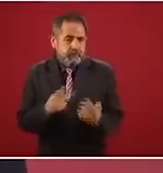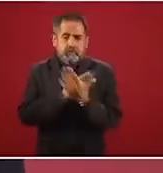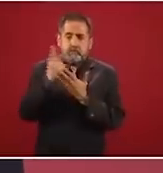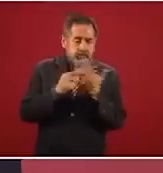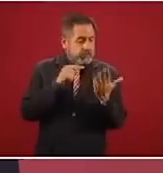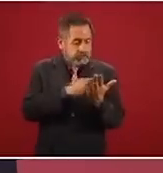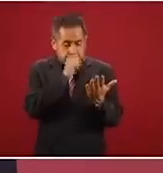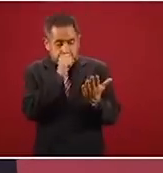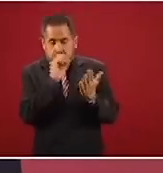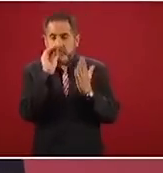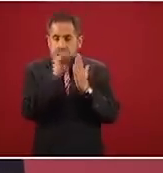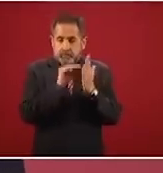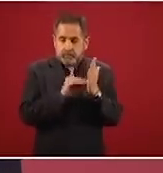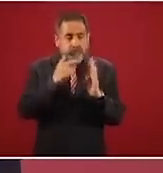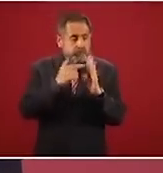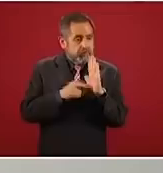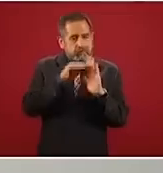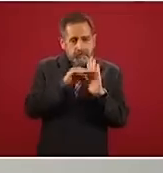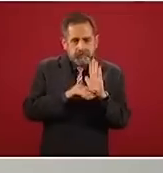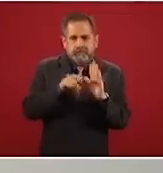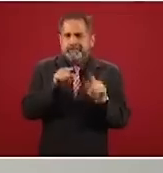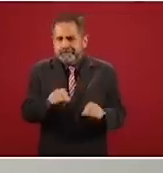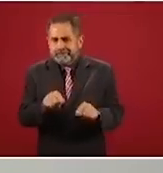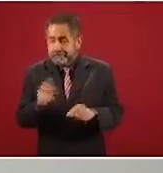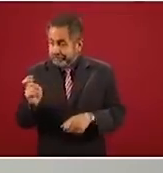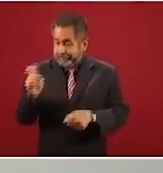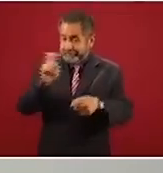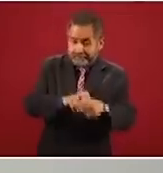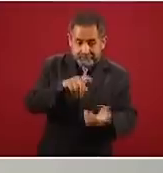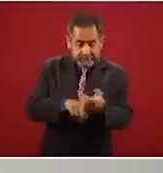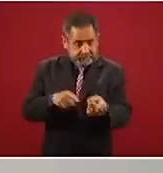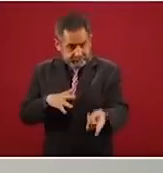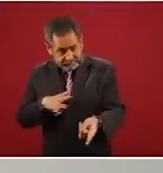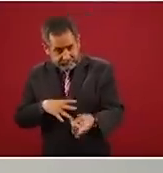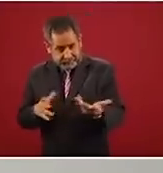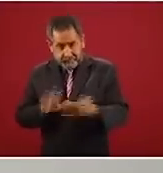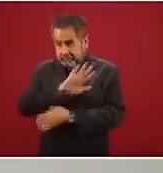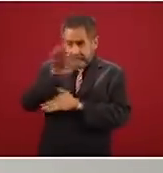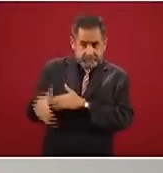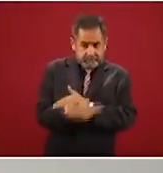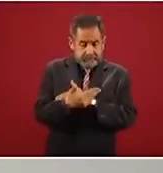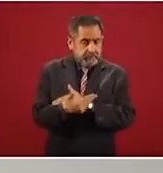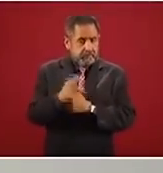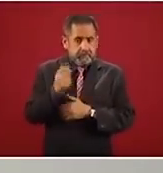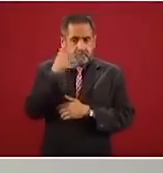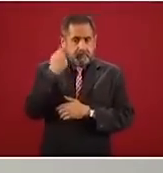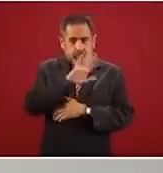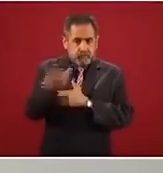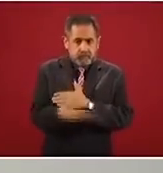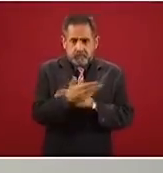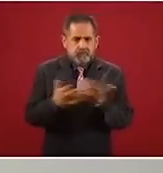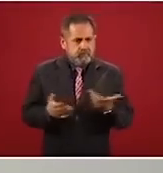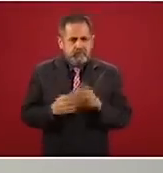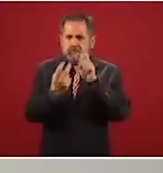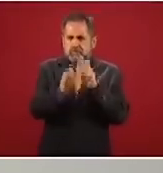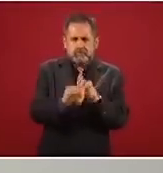está en la regla de operación. Sí, pero el asunto es que esté el pediatra ahí y que esté el pediatra en todos los turnos que son necesarios. La consulta